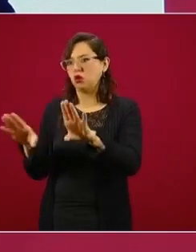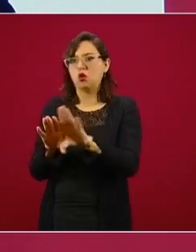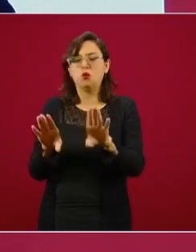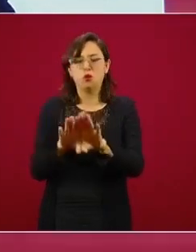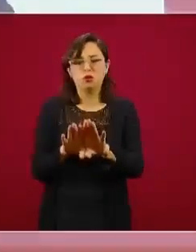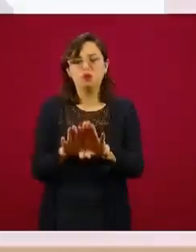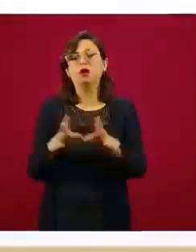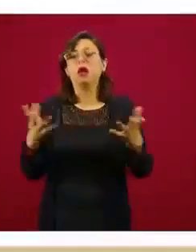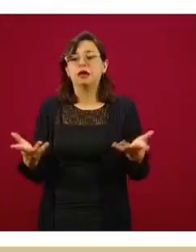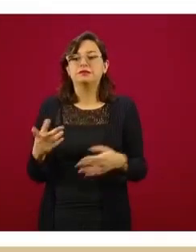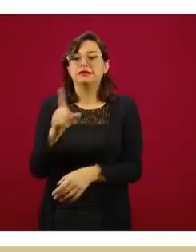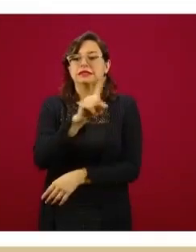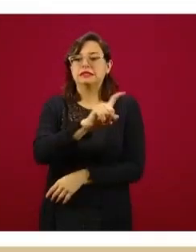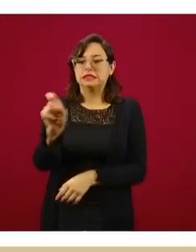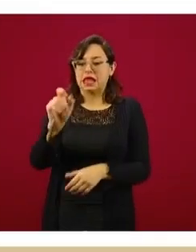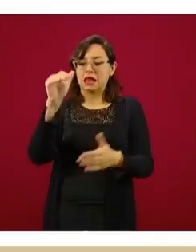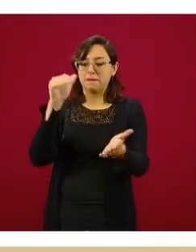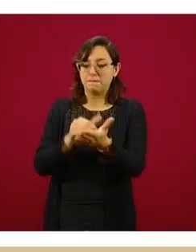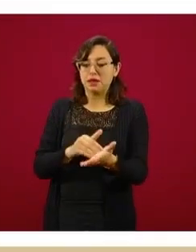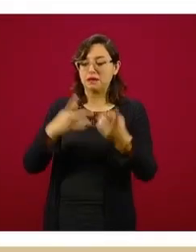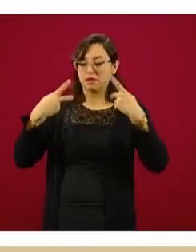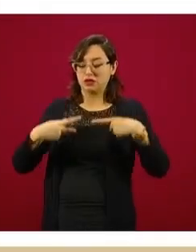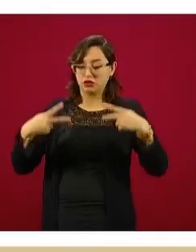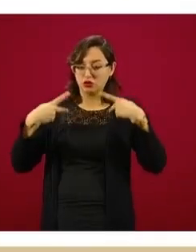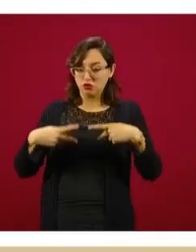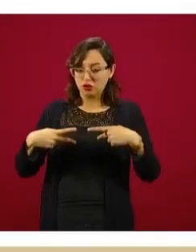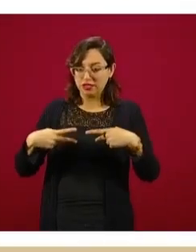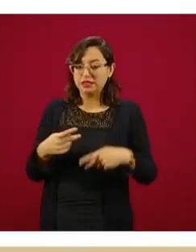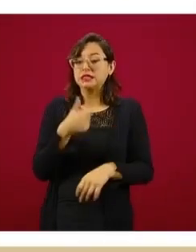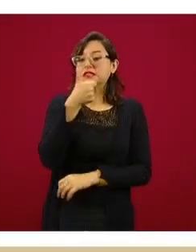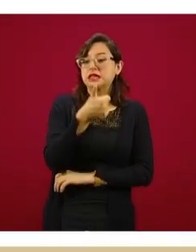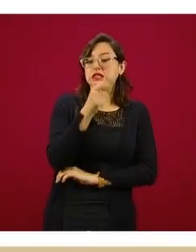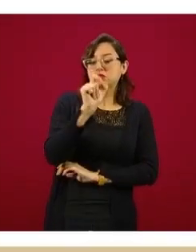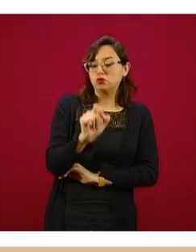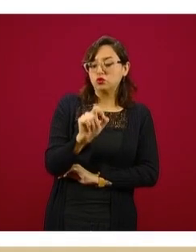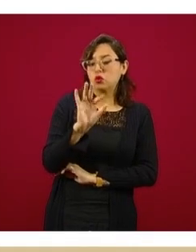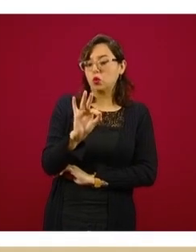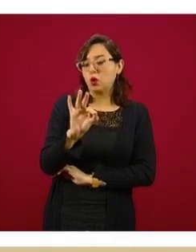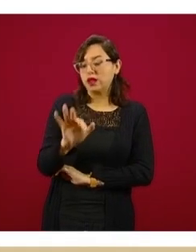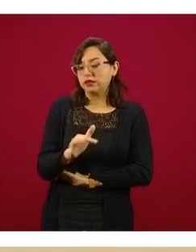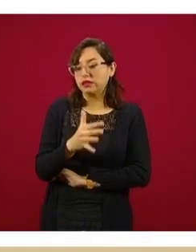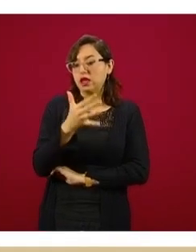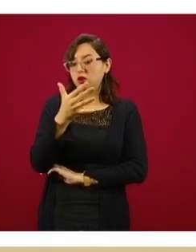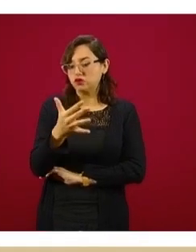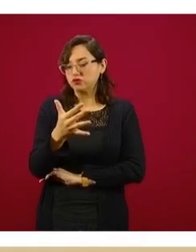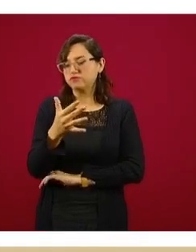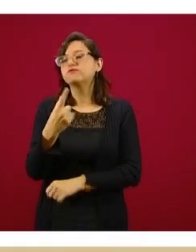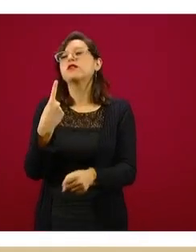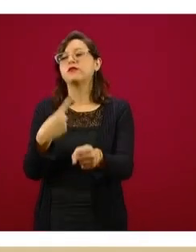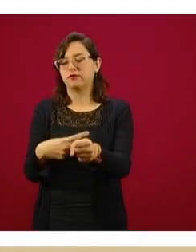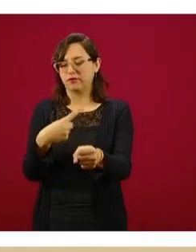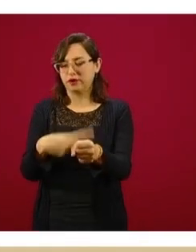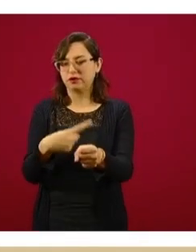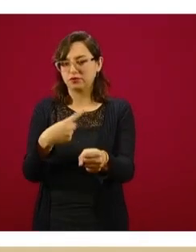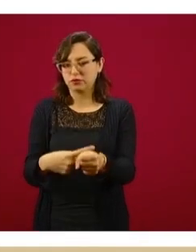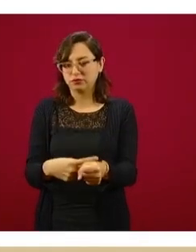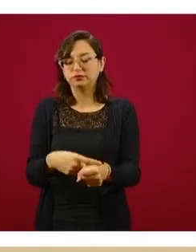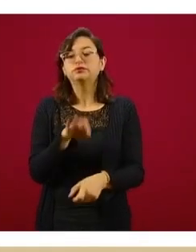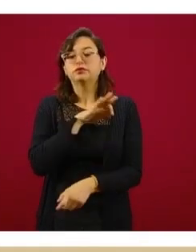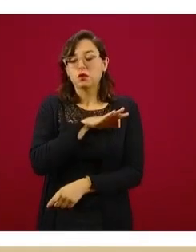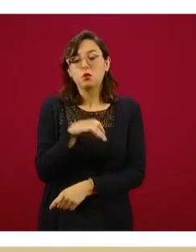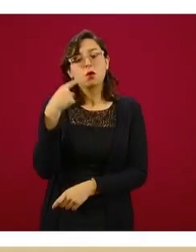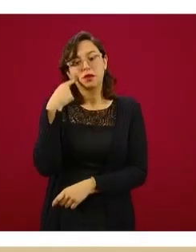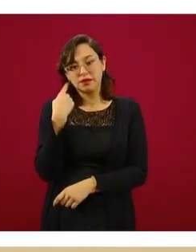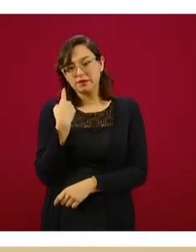de cada 100,000 personas en México han tenido en los últimos 14 días COVID, y en la gráfica de barras o de columnas